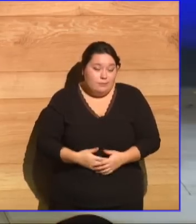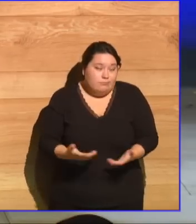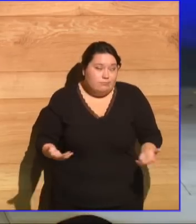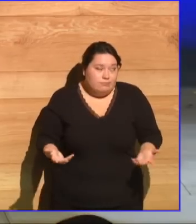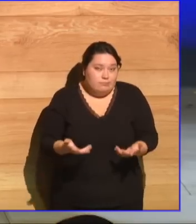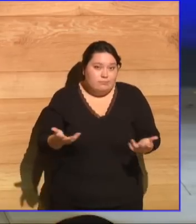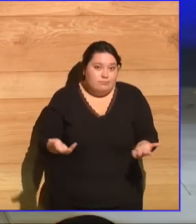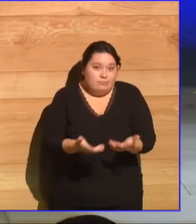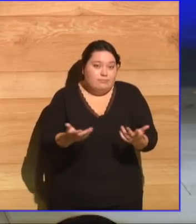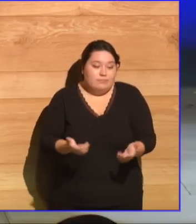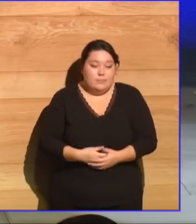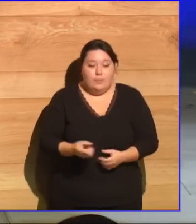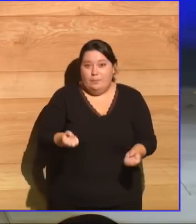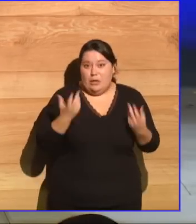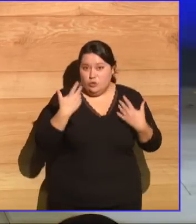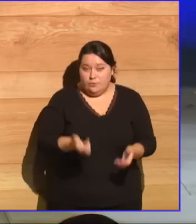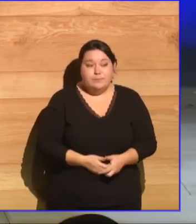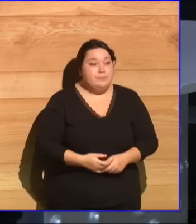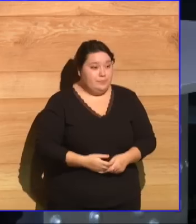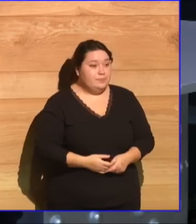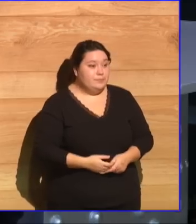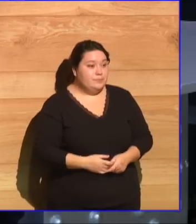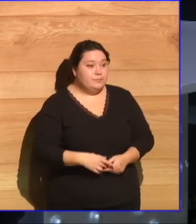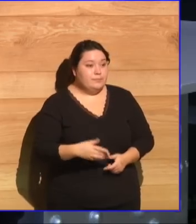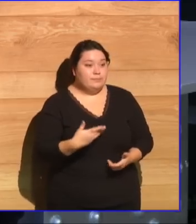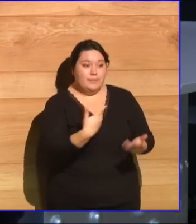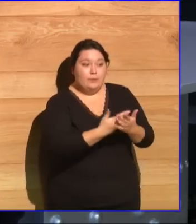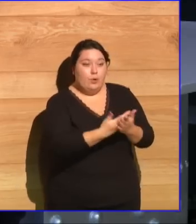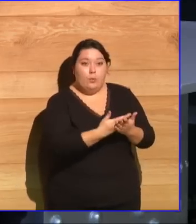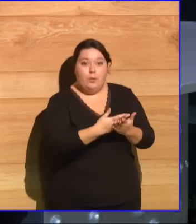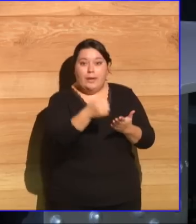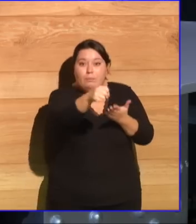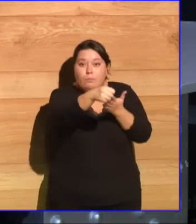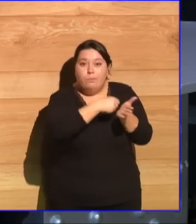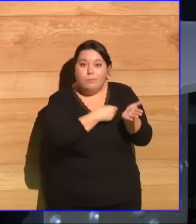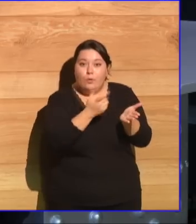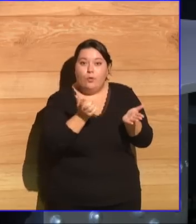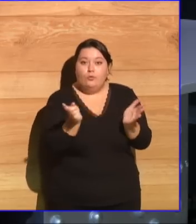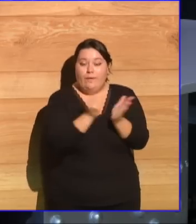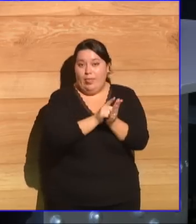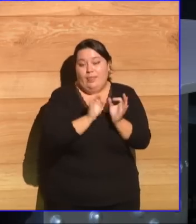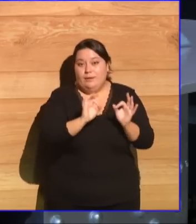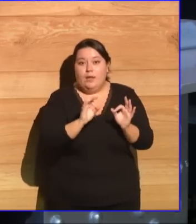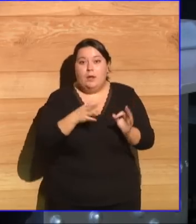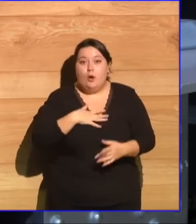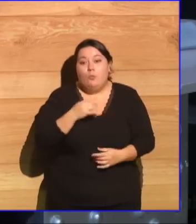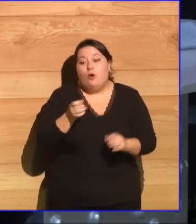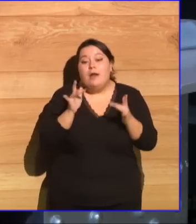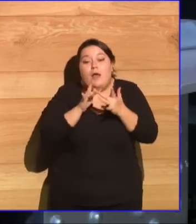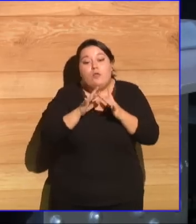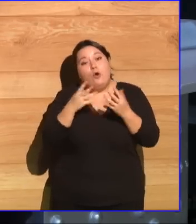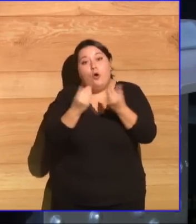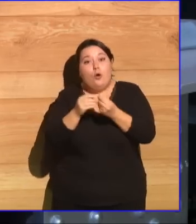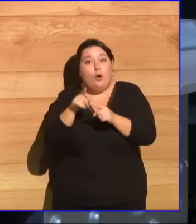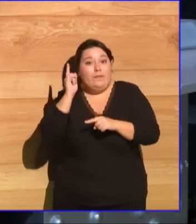estoy al pairo. Te propongo, Javi, que hagas tabla rasa en cuanto a tu relación con Steven Spielberg. Es decir, no ha pasado nada, habéis